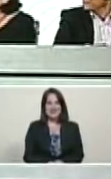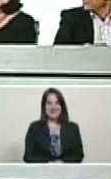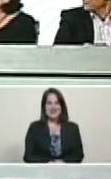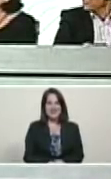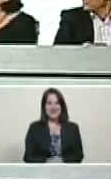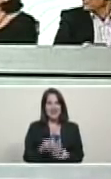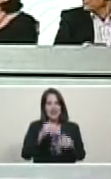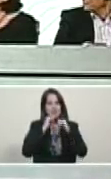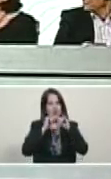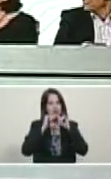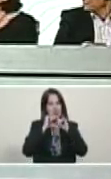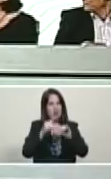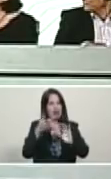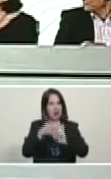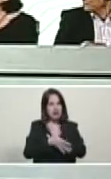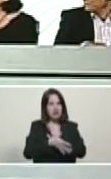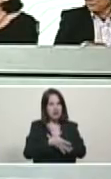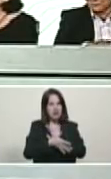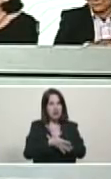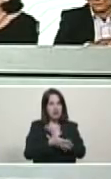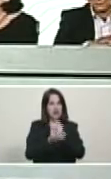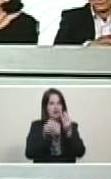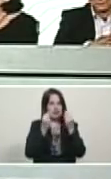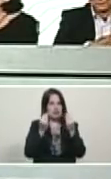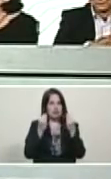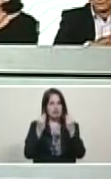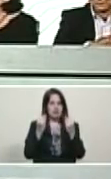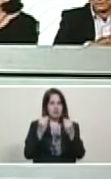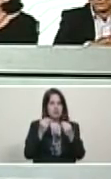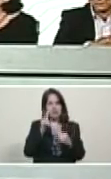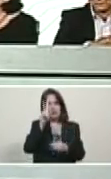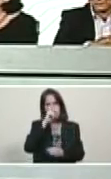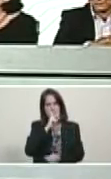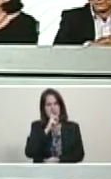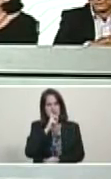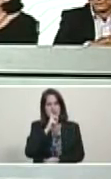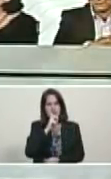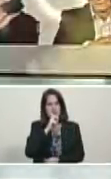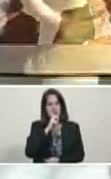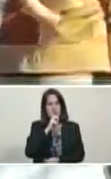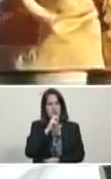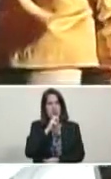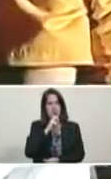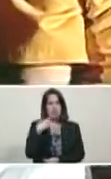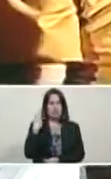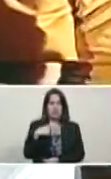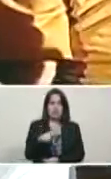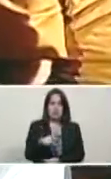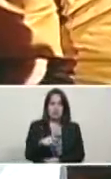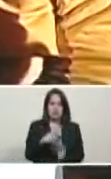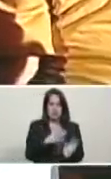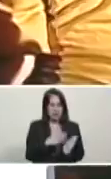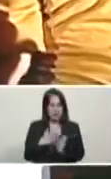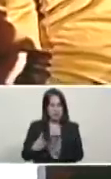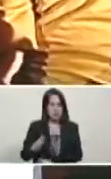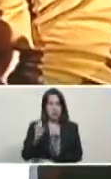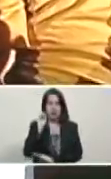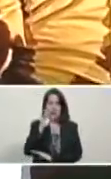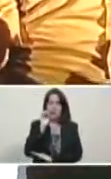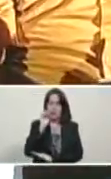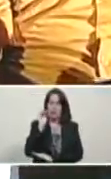me informaba yo le dije entre dos años sí porque tenemos una estructura de asambleas